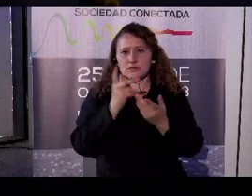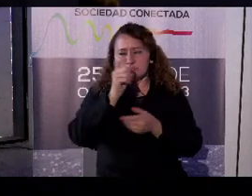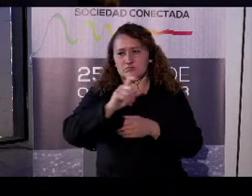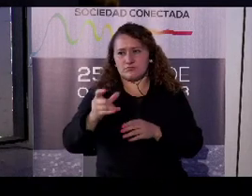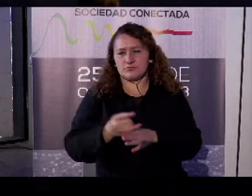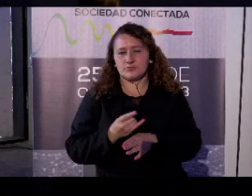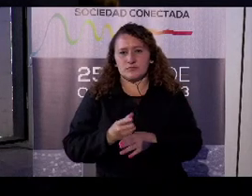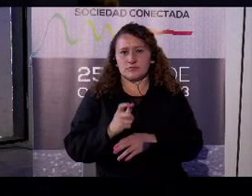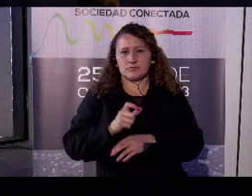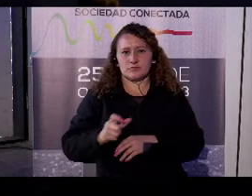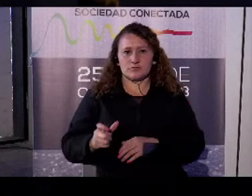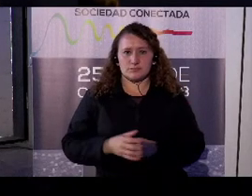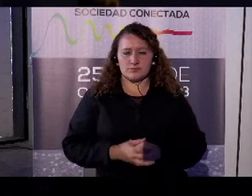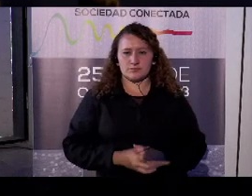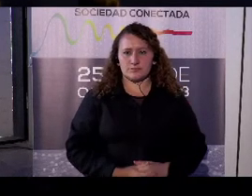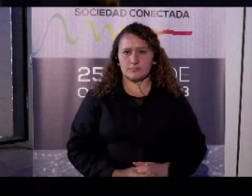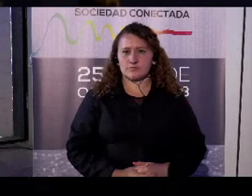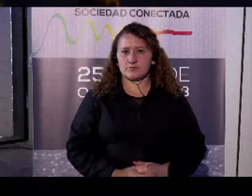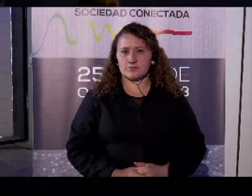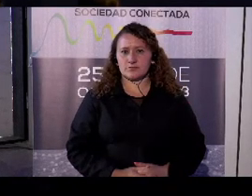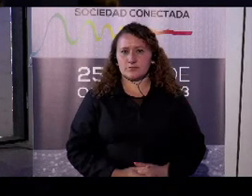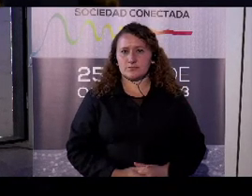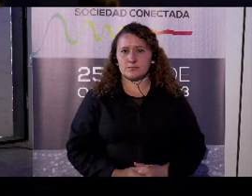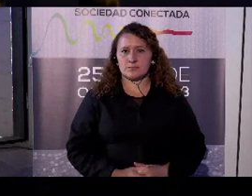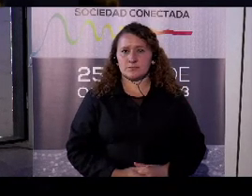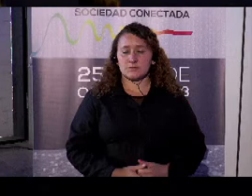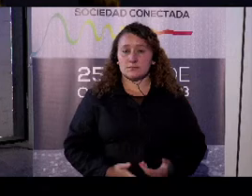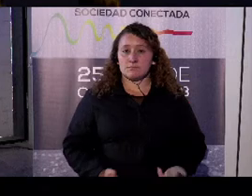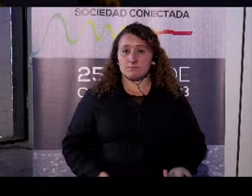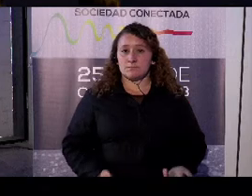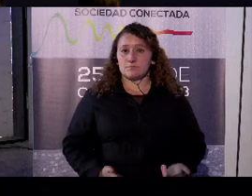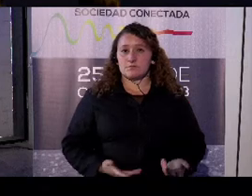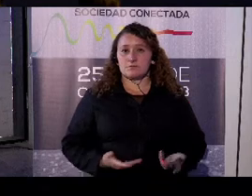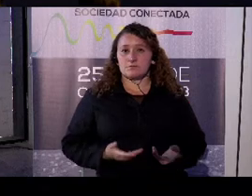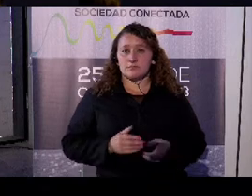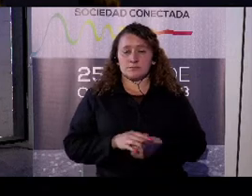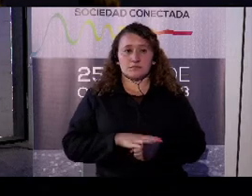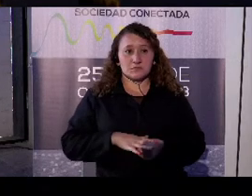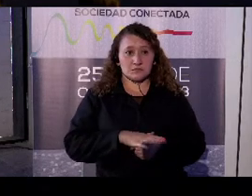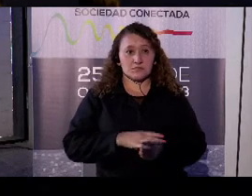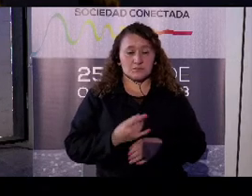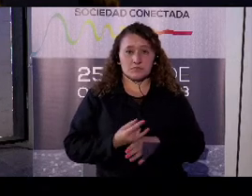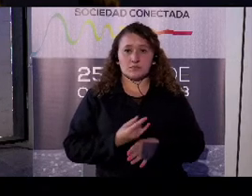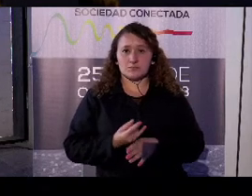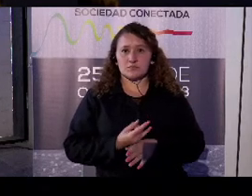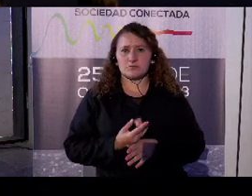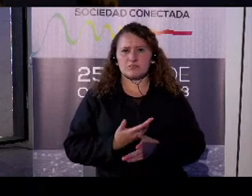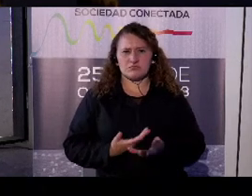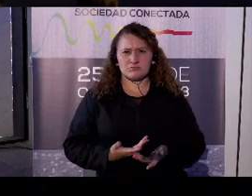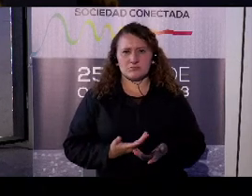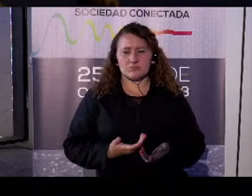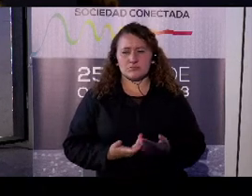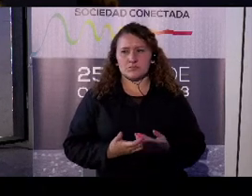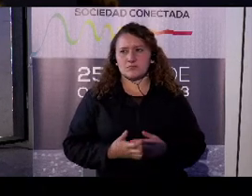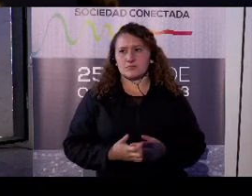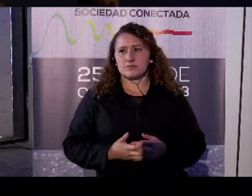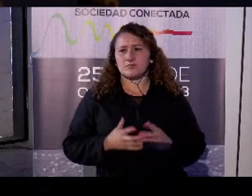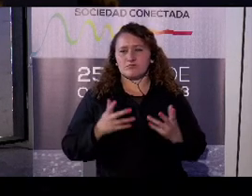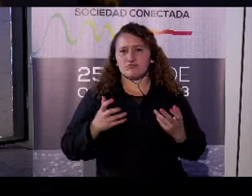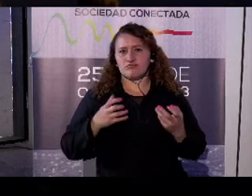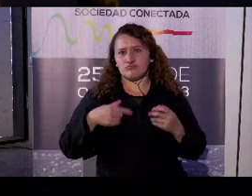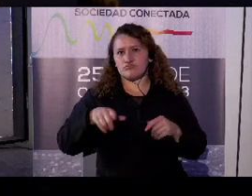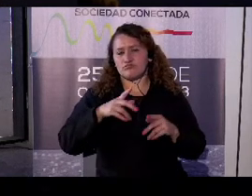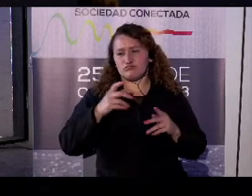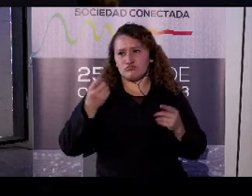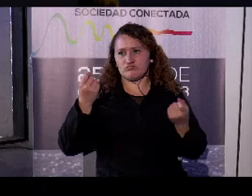consumidor e como se trata de casos de uso e queremos que